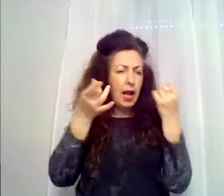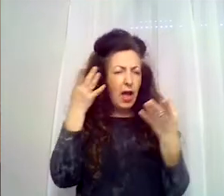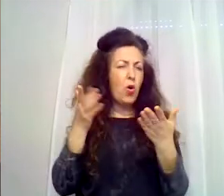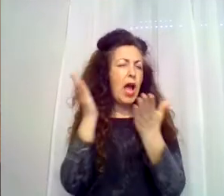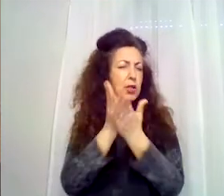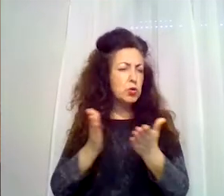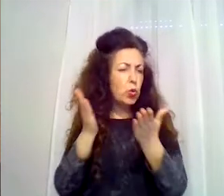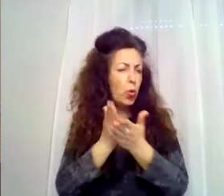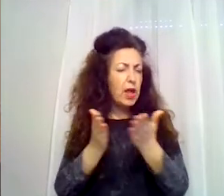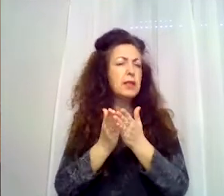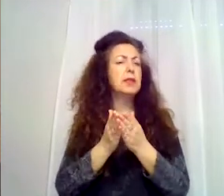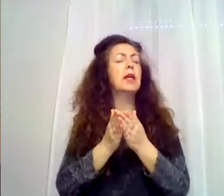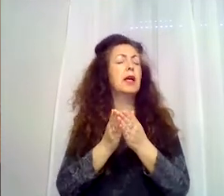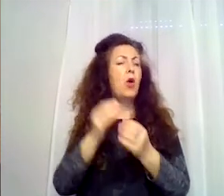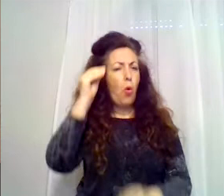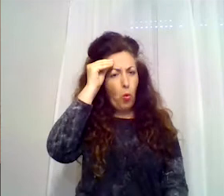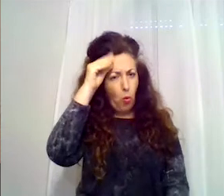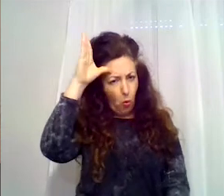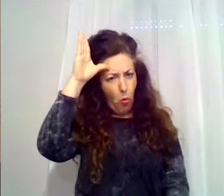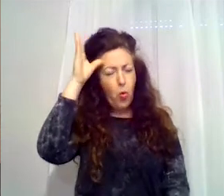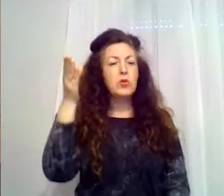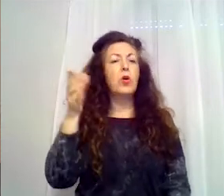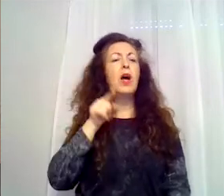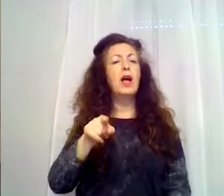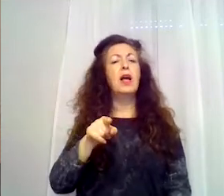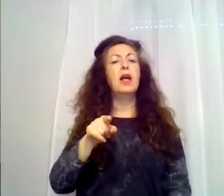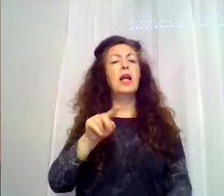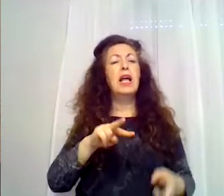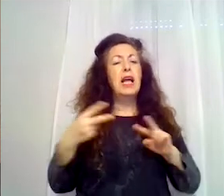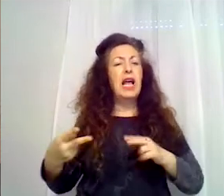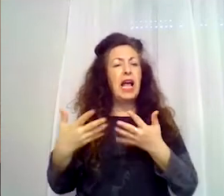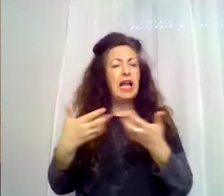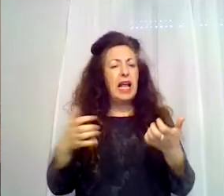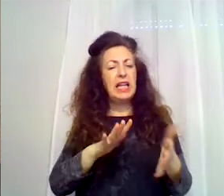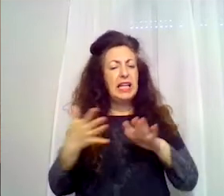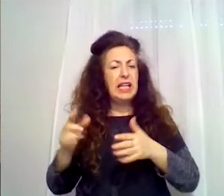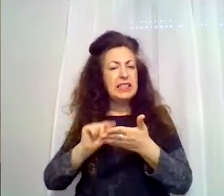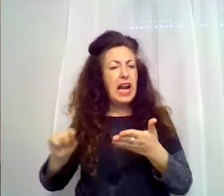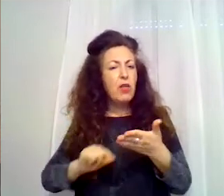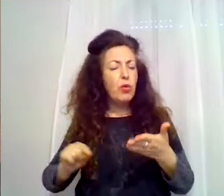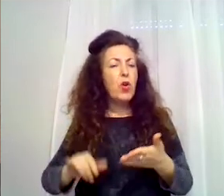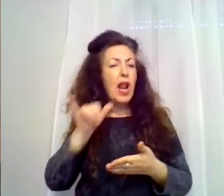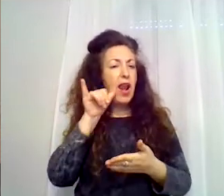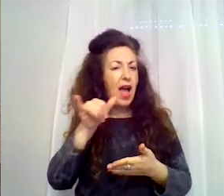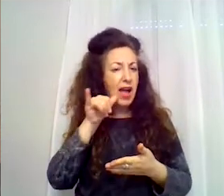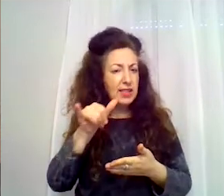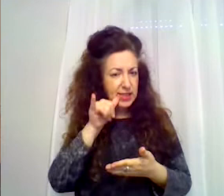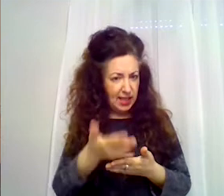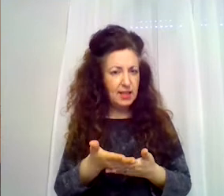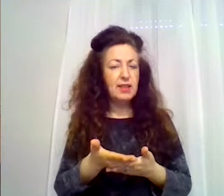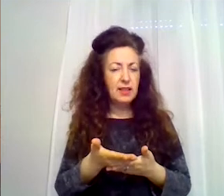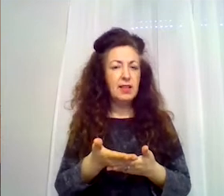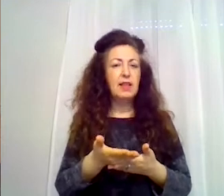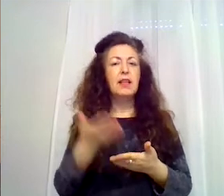libertad muchísimo mayor que hoy, también, porque el control que se podía tener sobre los individuos era infinitamente